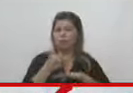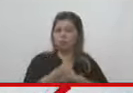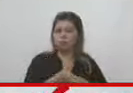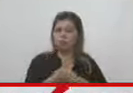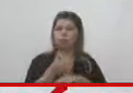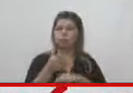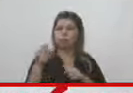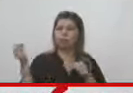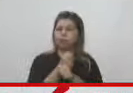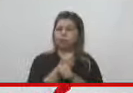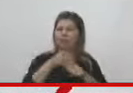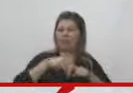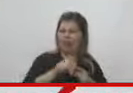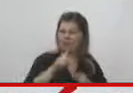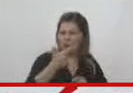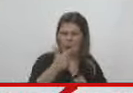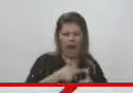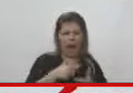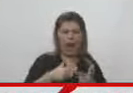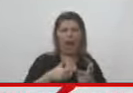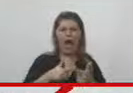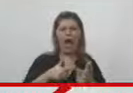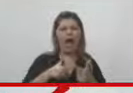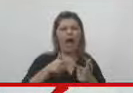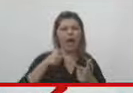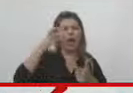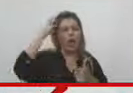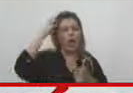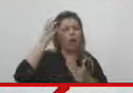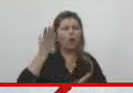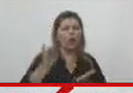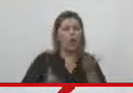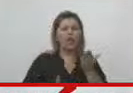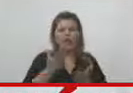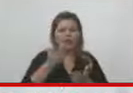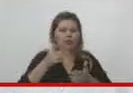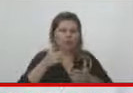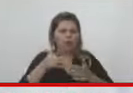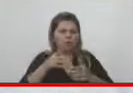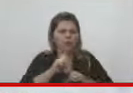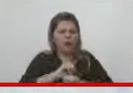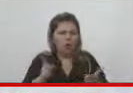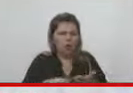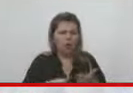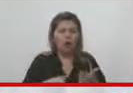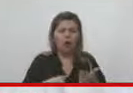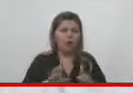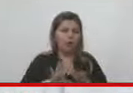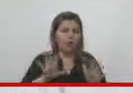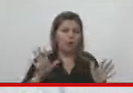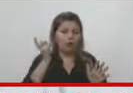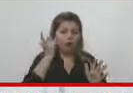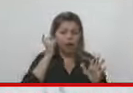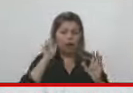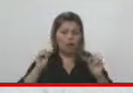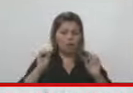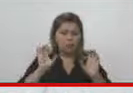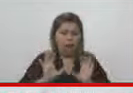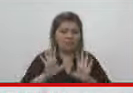dictámenes técnicos, no tienen dictámenes jurídicos, no pasaron por las oficinas. La verdad, salió de un repollo y es un